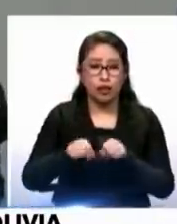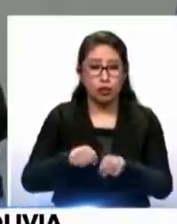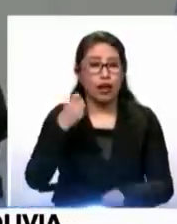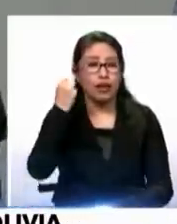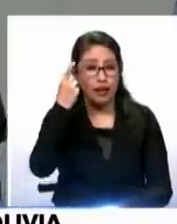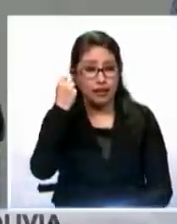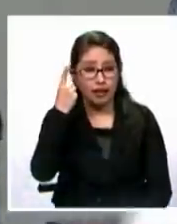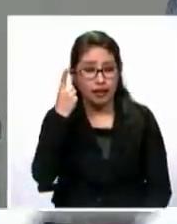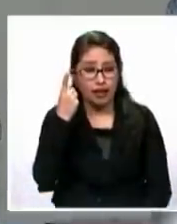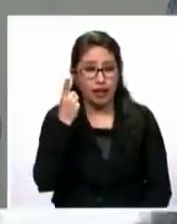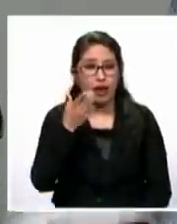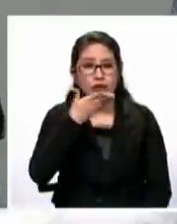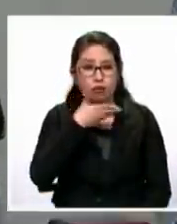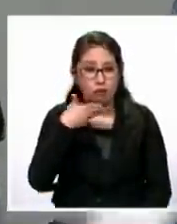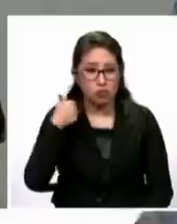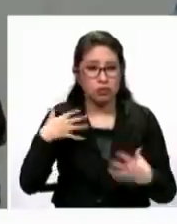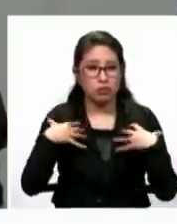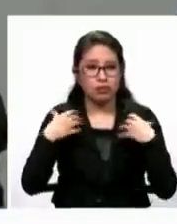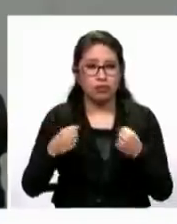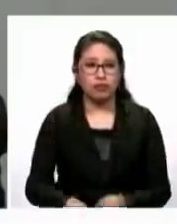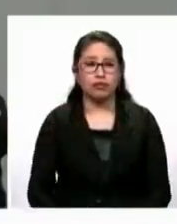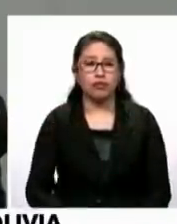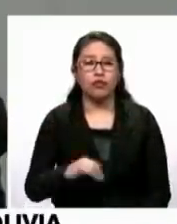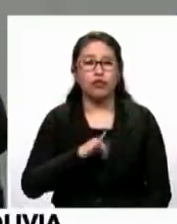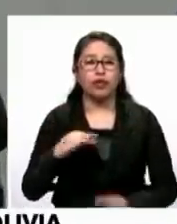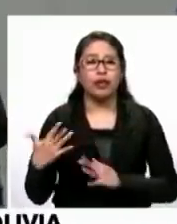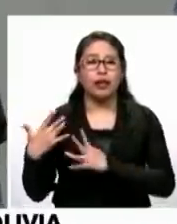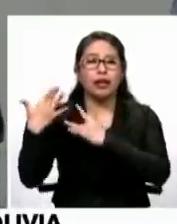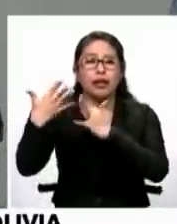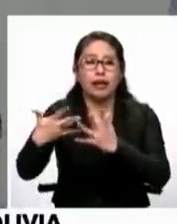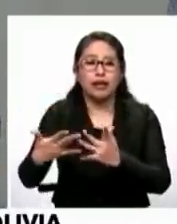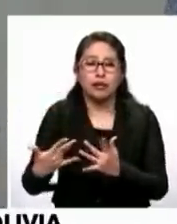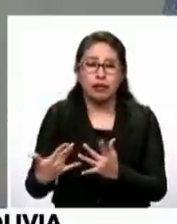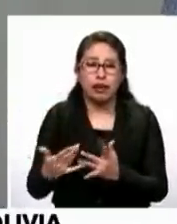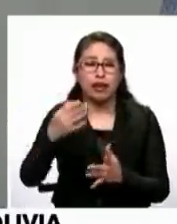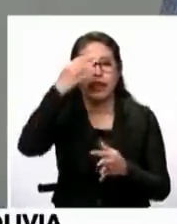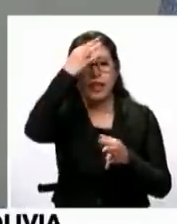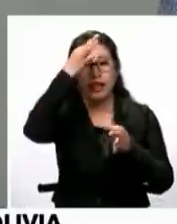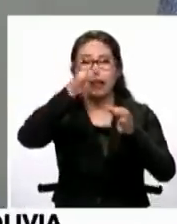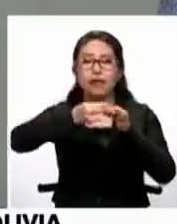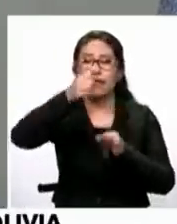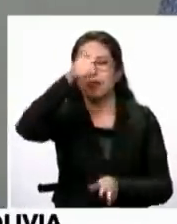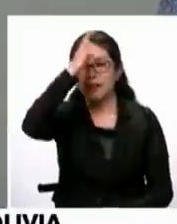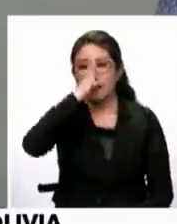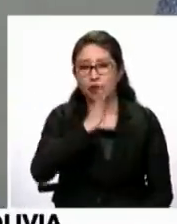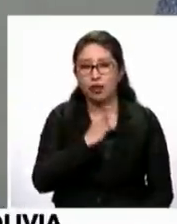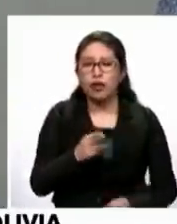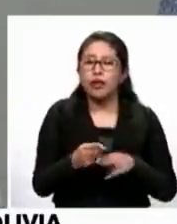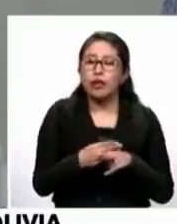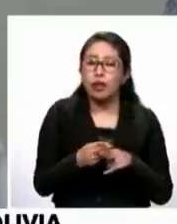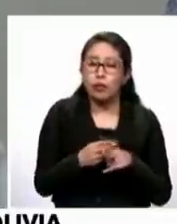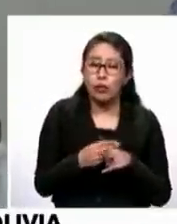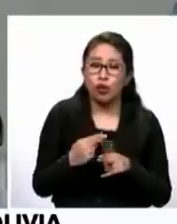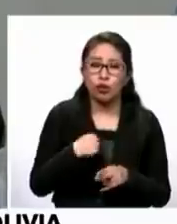que es invisible. Pero yo tengo la esperanza, la fe puesta en Dios, que muy pronto vamos a